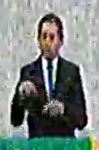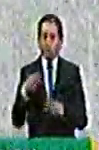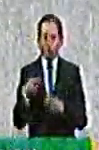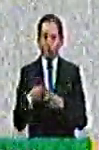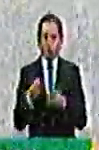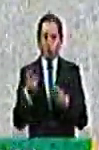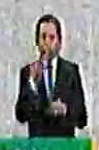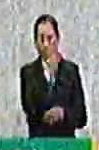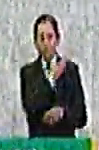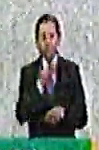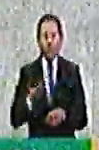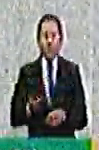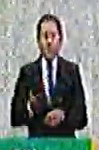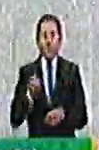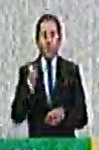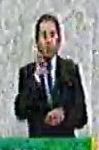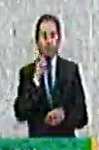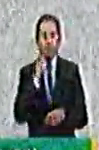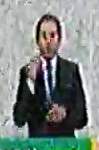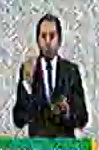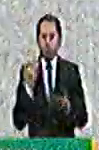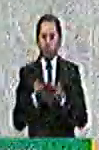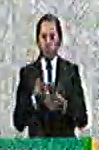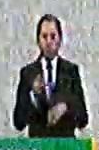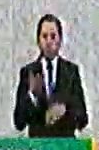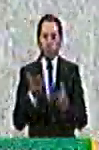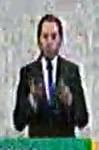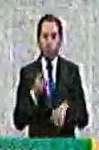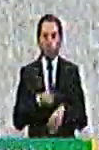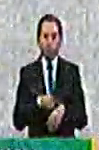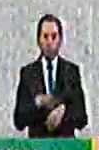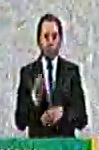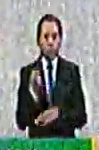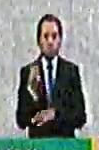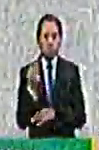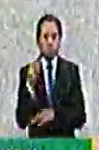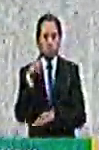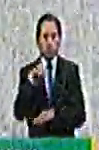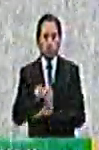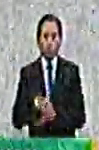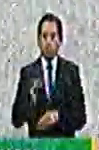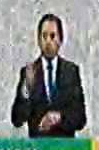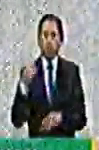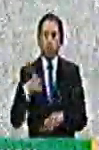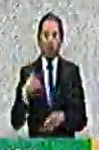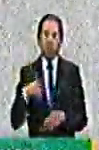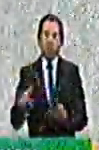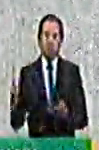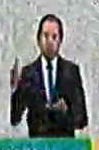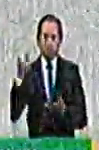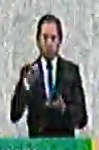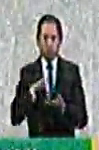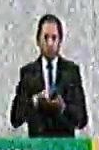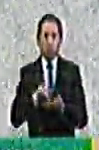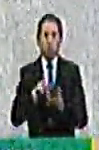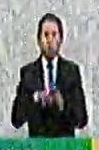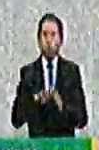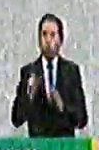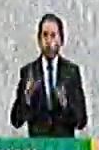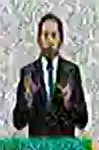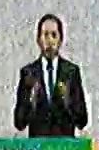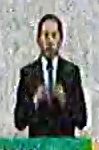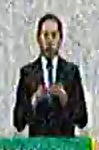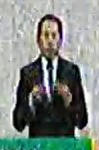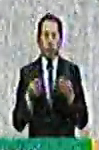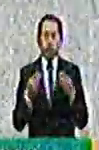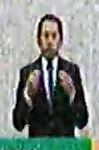presidente Evo Morales, que llega al promediar la medianoche desde la Argentina, después de haber participado de la